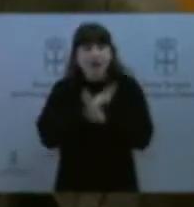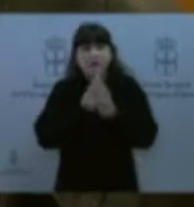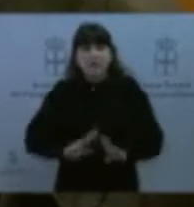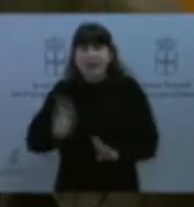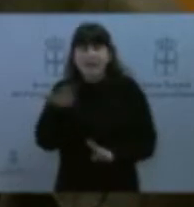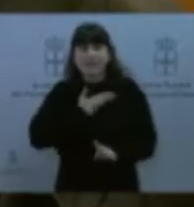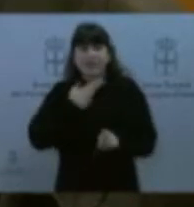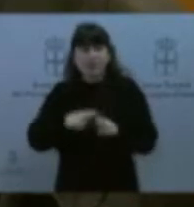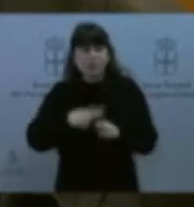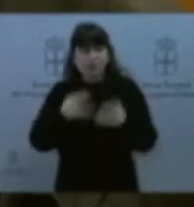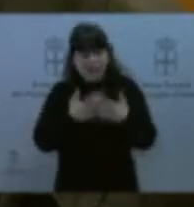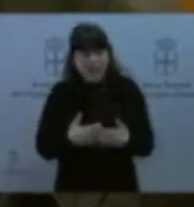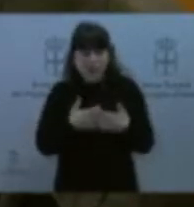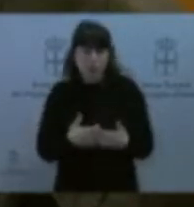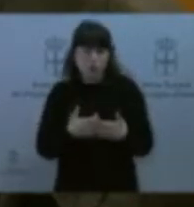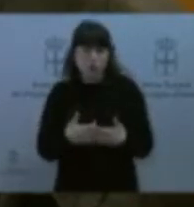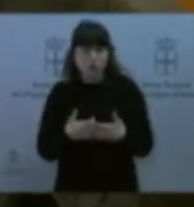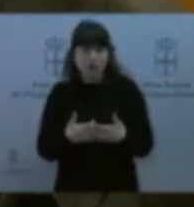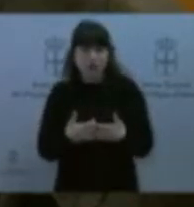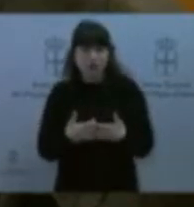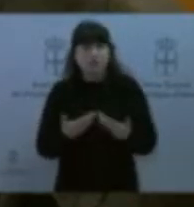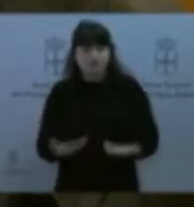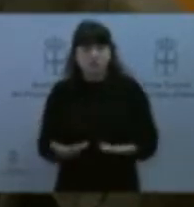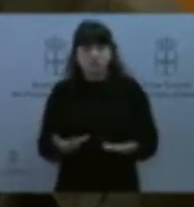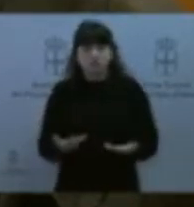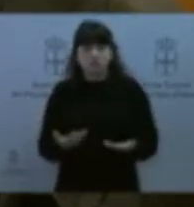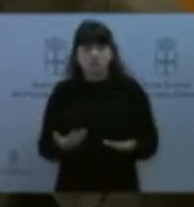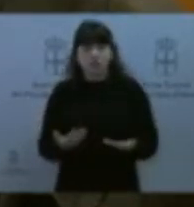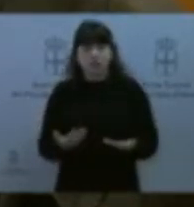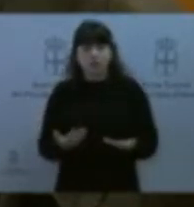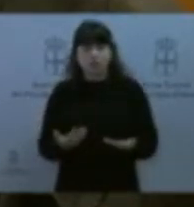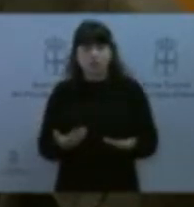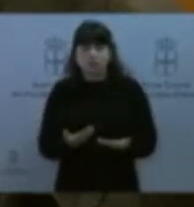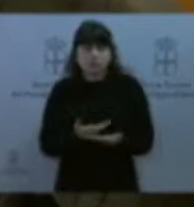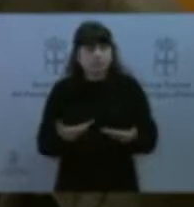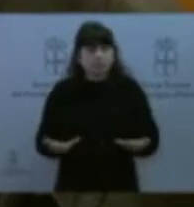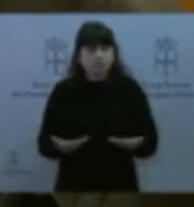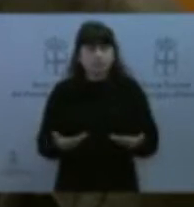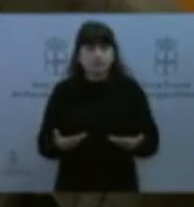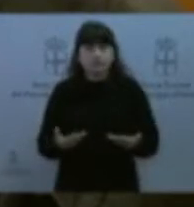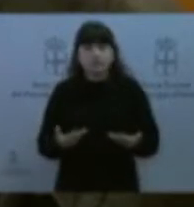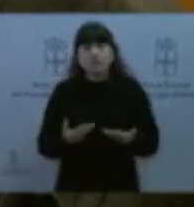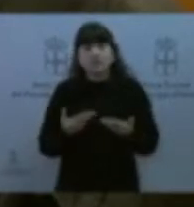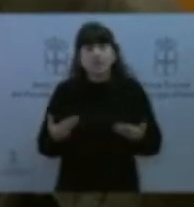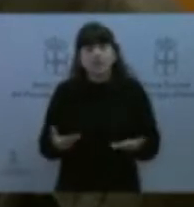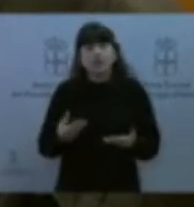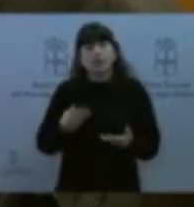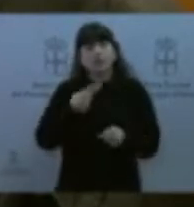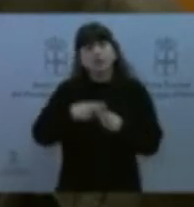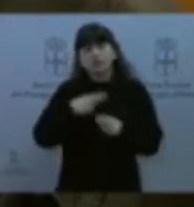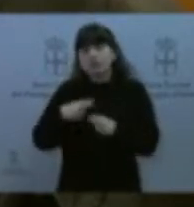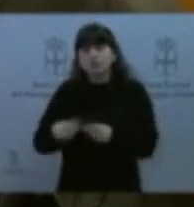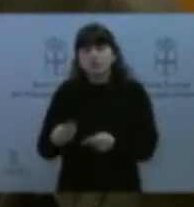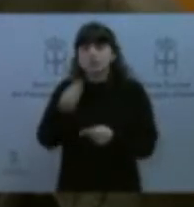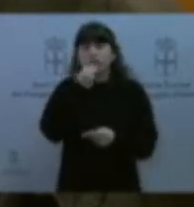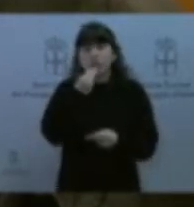que pensaron nel agora propio en vez del mañana de todas, unas políticas agroalimentarias que machacan las nuestras